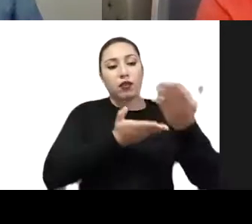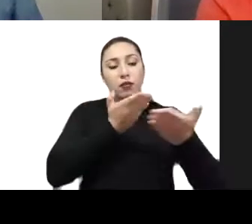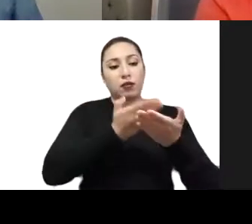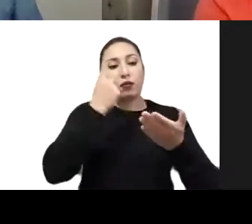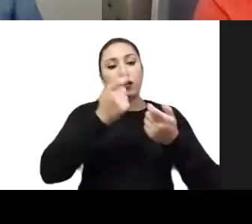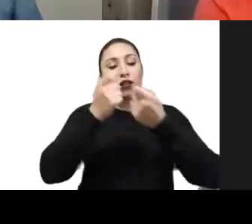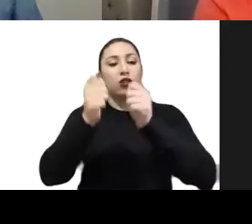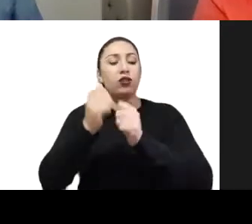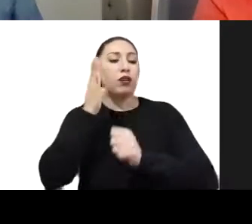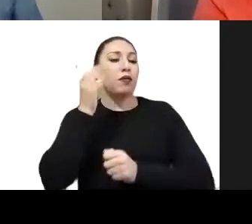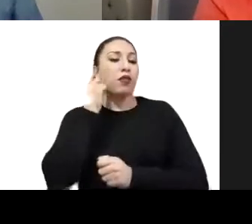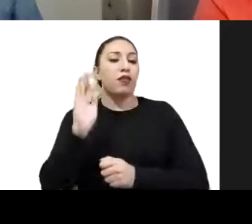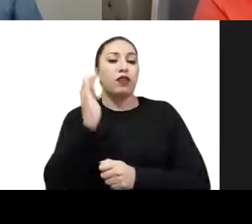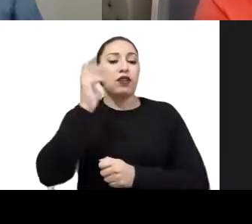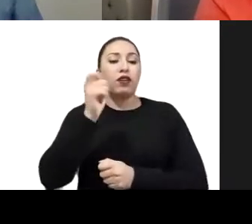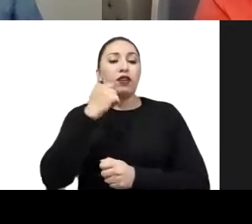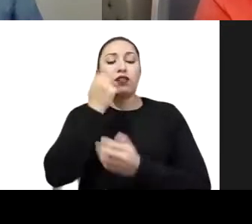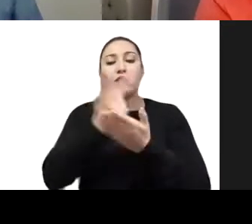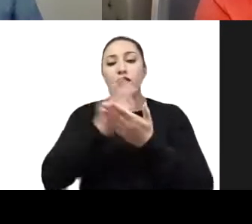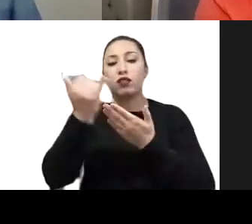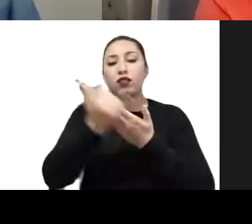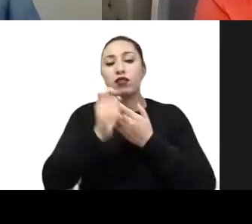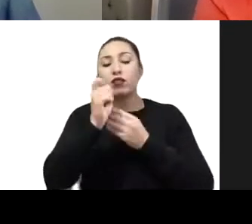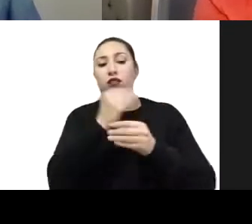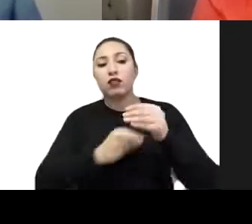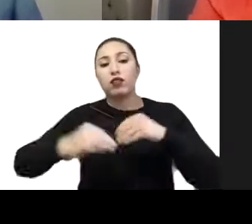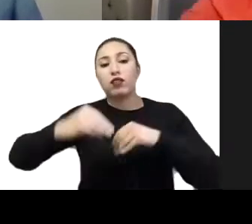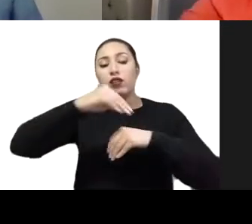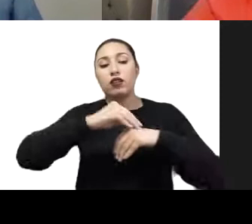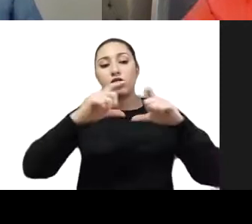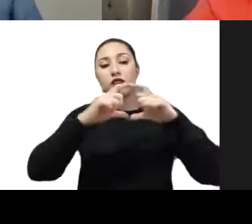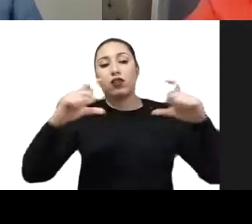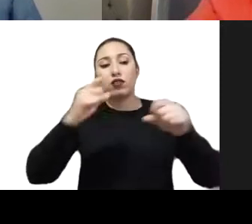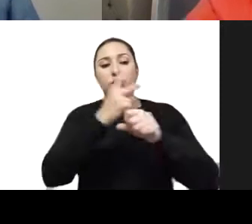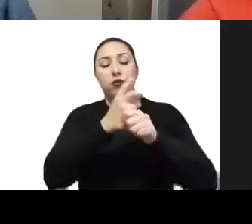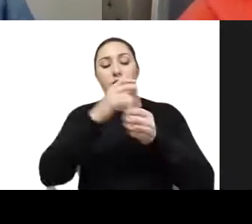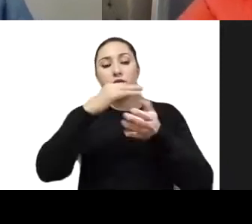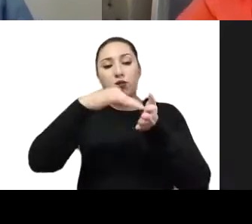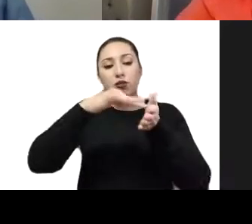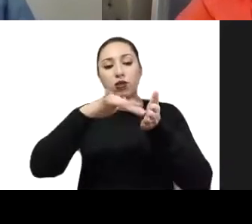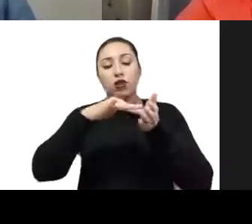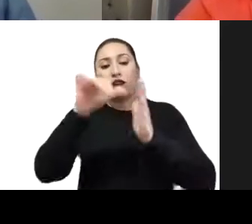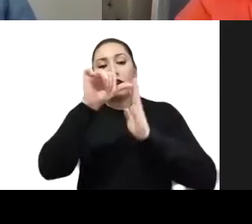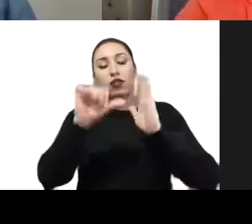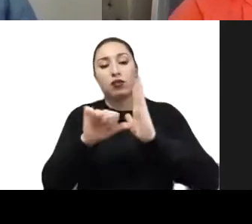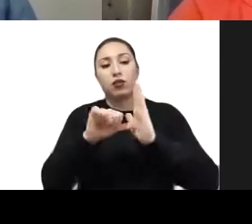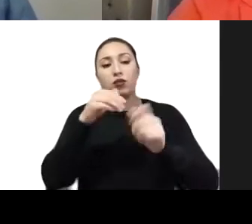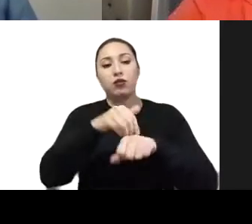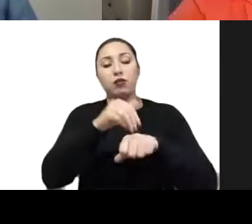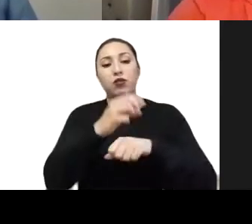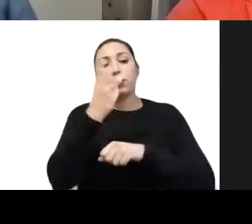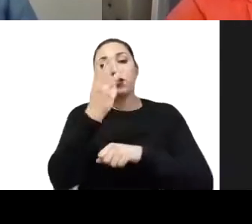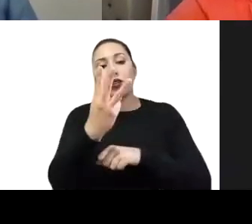con proyecto de decreto por el que se adiciona un segundo párrafo a los artículos 3